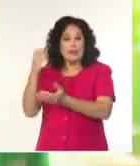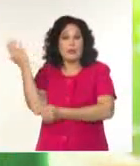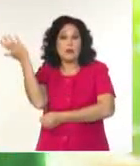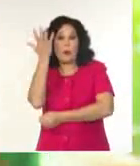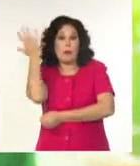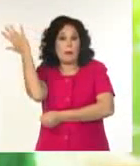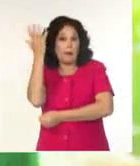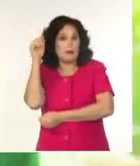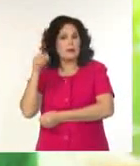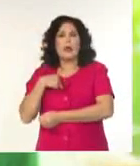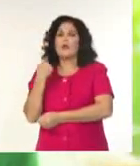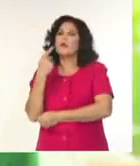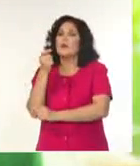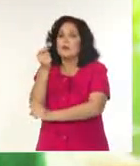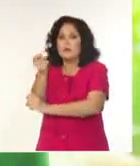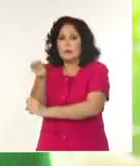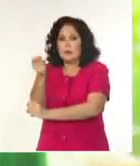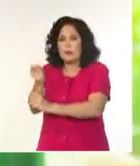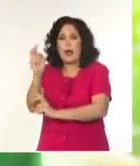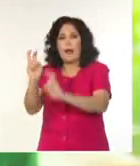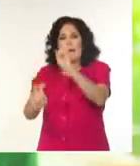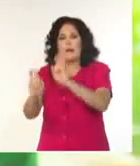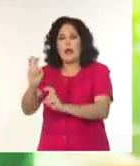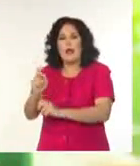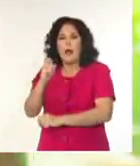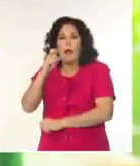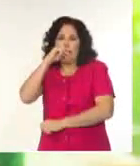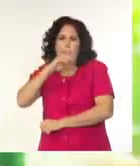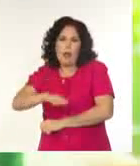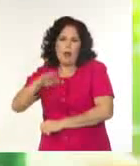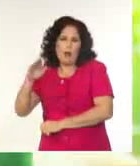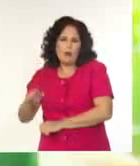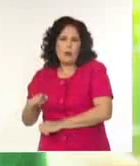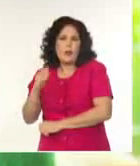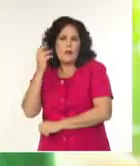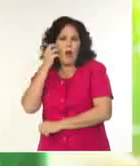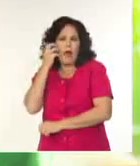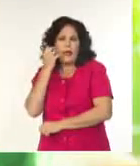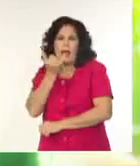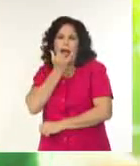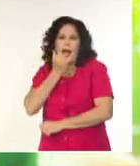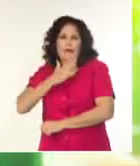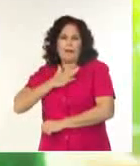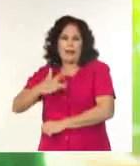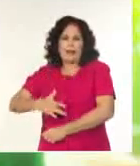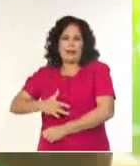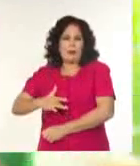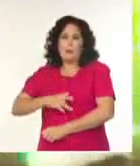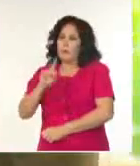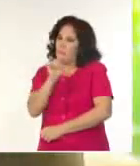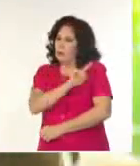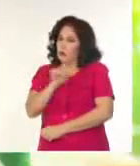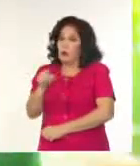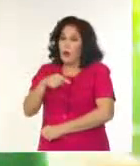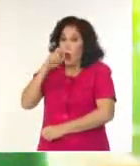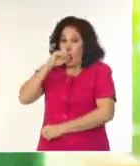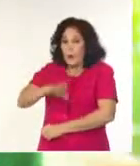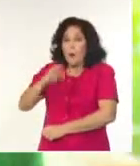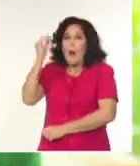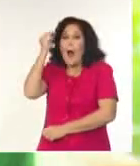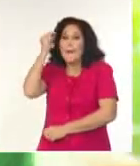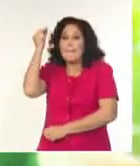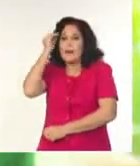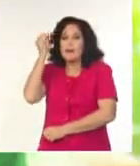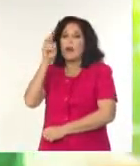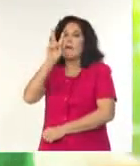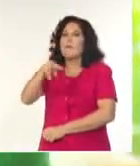talleres para los niños celíacos. Pero no es darle la comida, porque mi objetivo no es darle la comida. Mi objetivo es que ellos aprendan a tener una